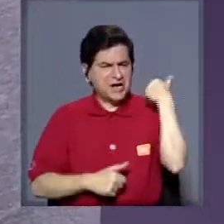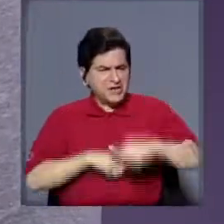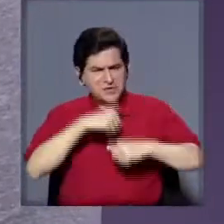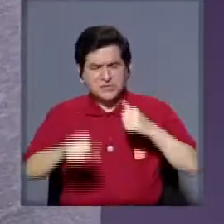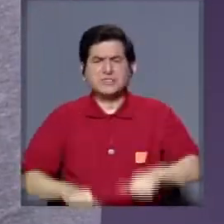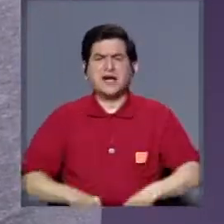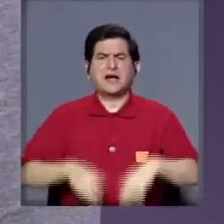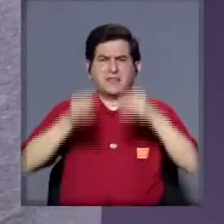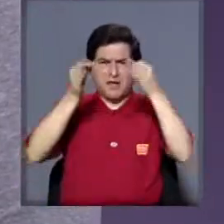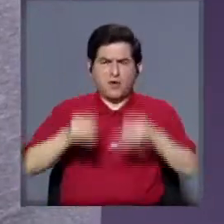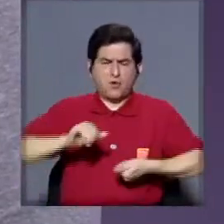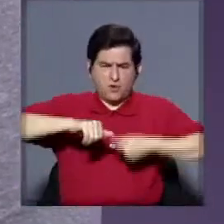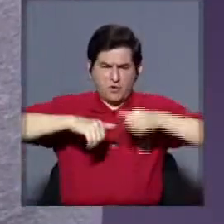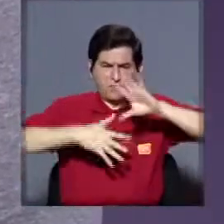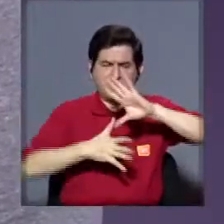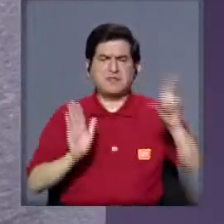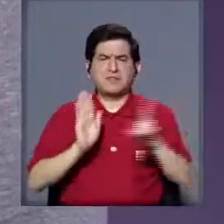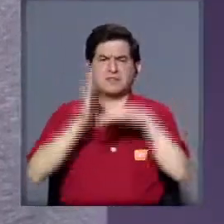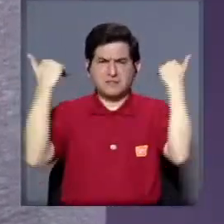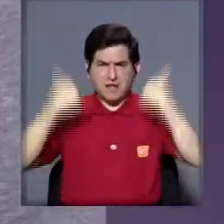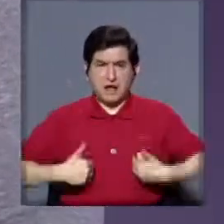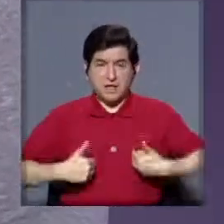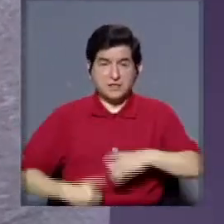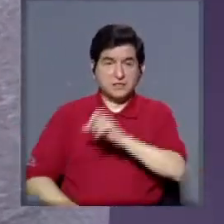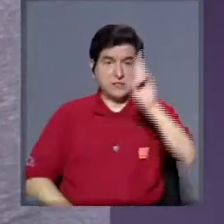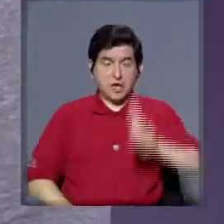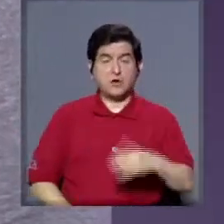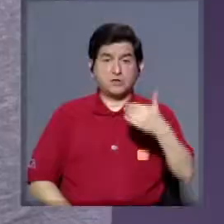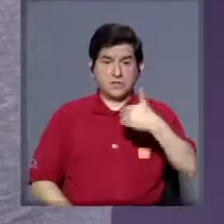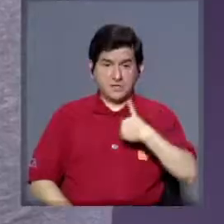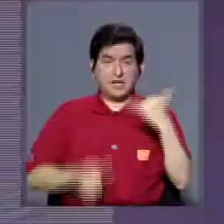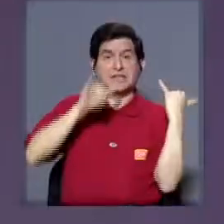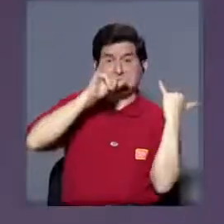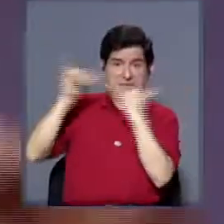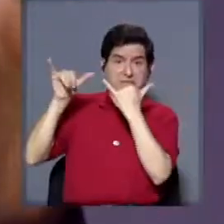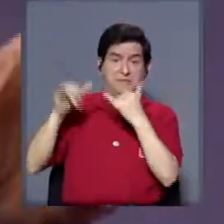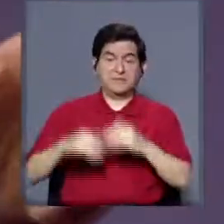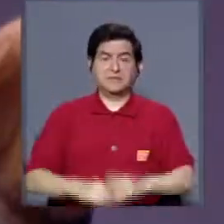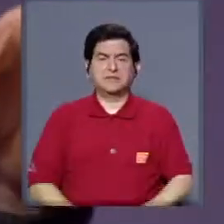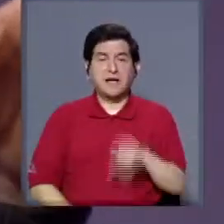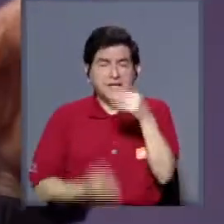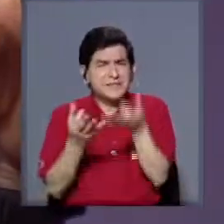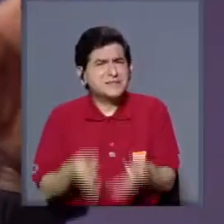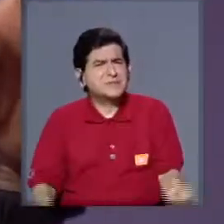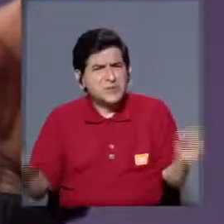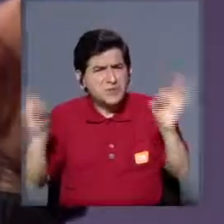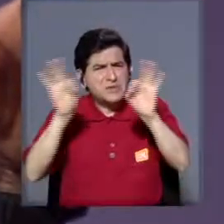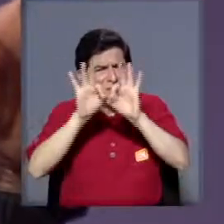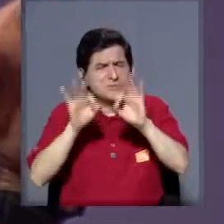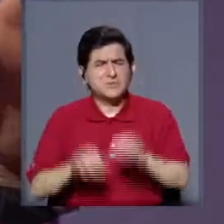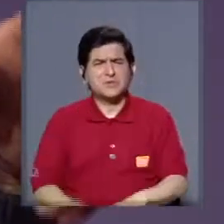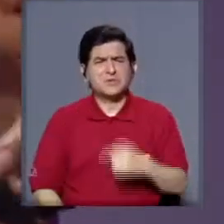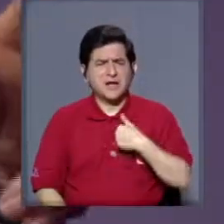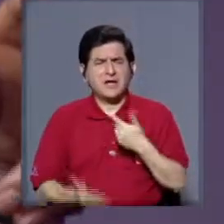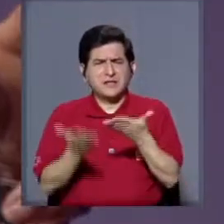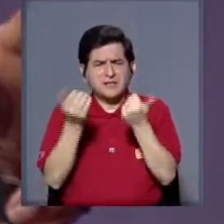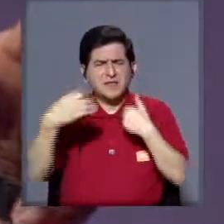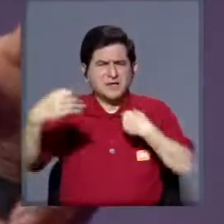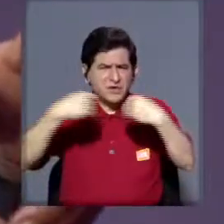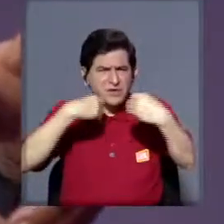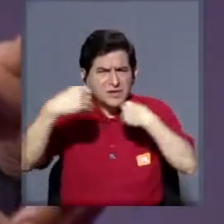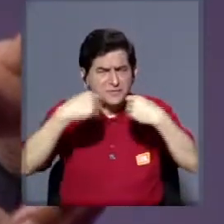corte interamericana de derechos humanos y costa rica tiene una demanda eso es algo importante que quisiera que nos